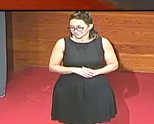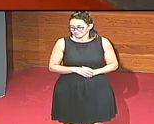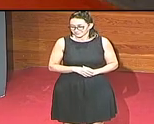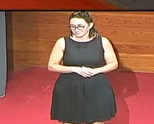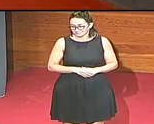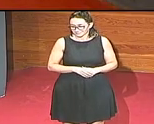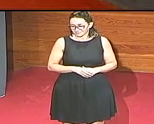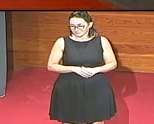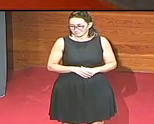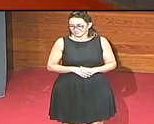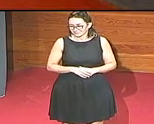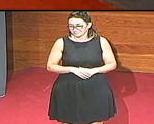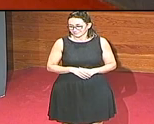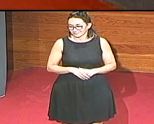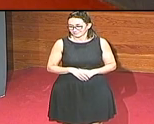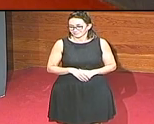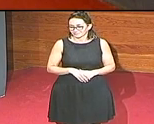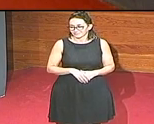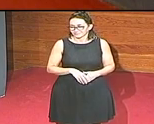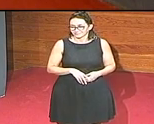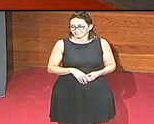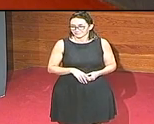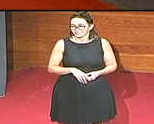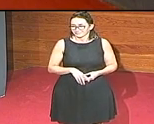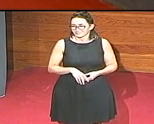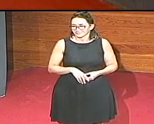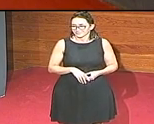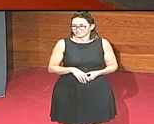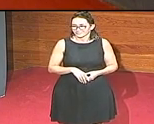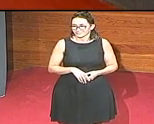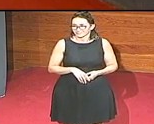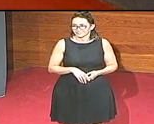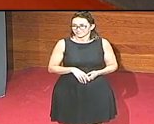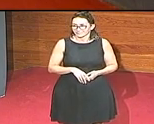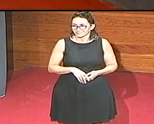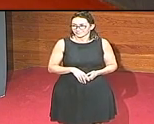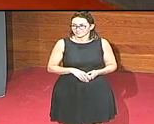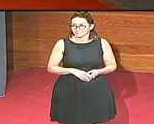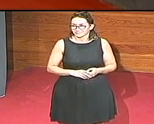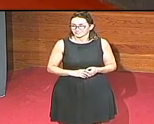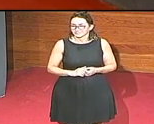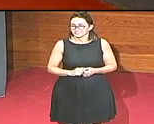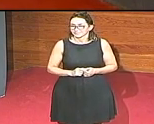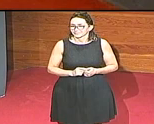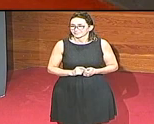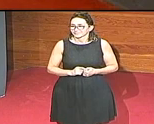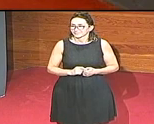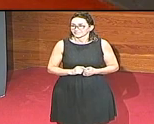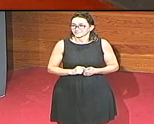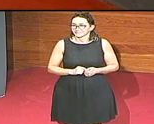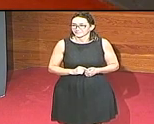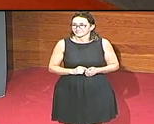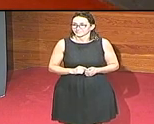de jaúregui ar el mundo han dado en erakusketa eta ondoren gabe cover a twitter dieta a nadie te plazan steven